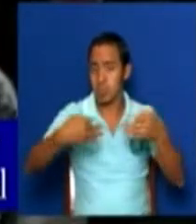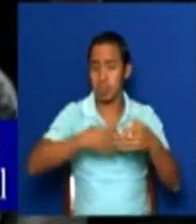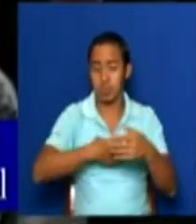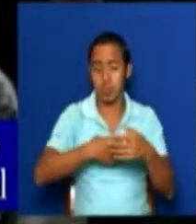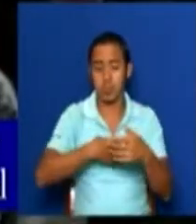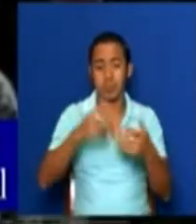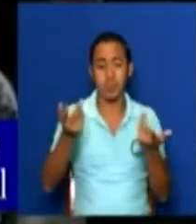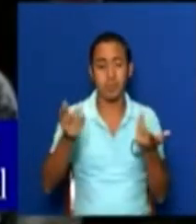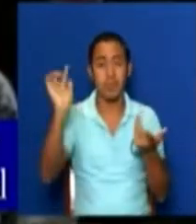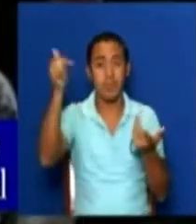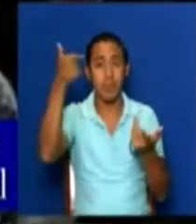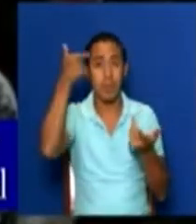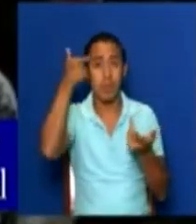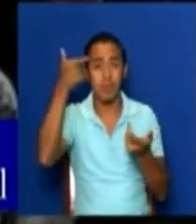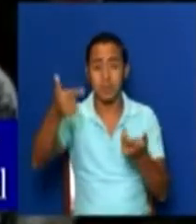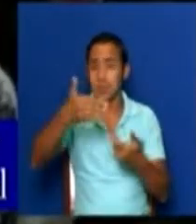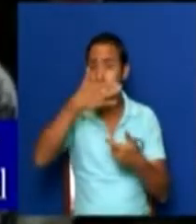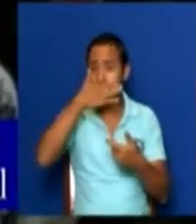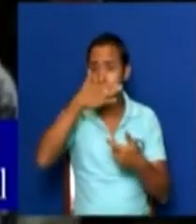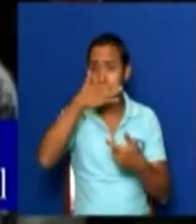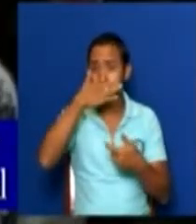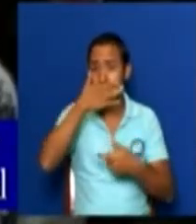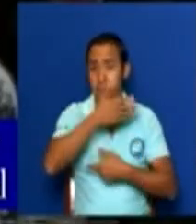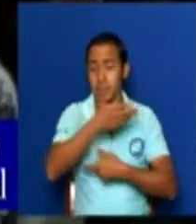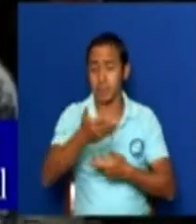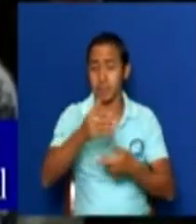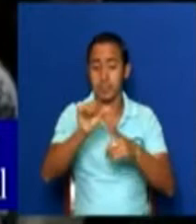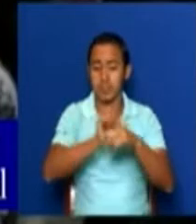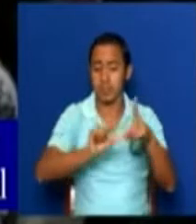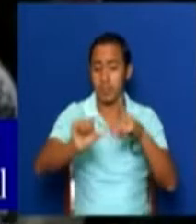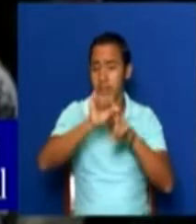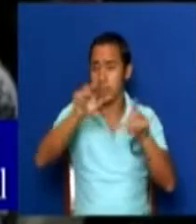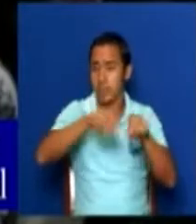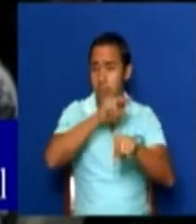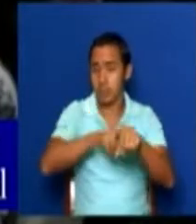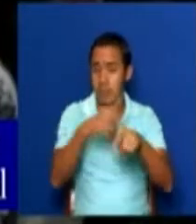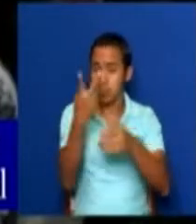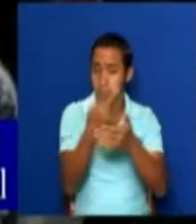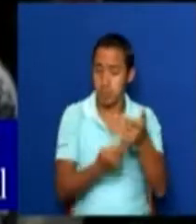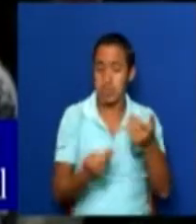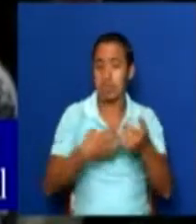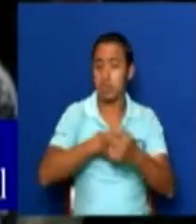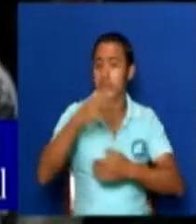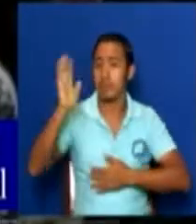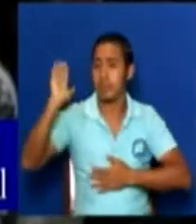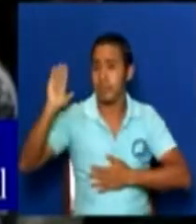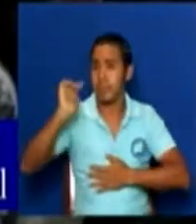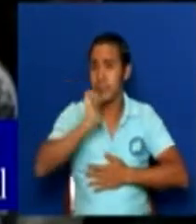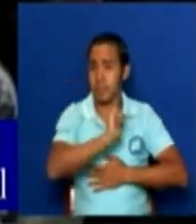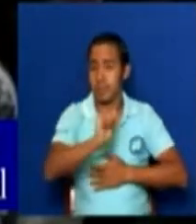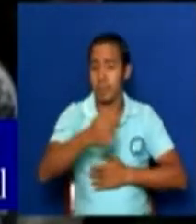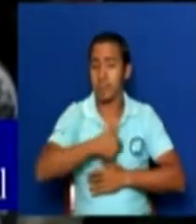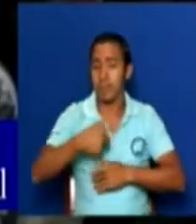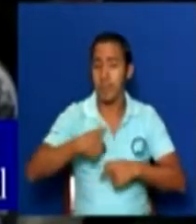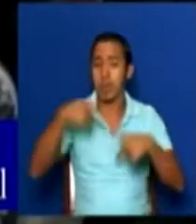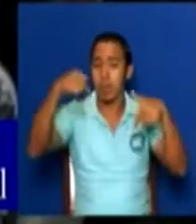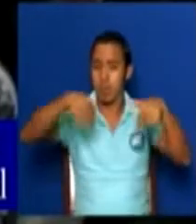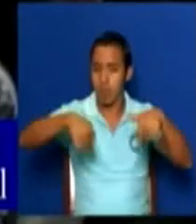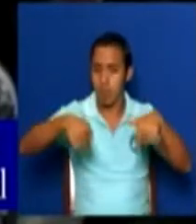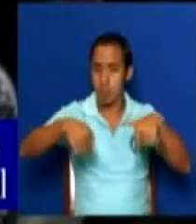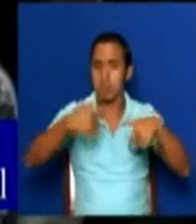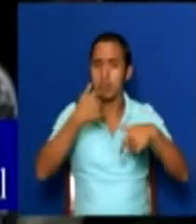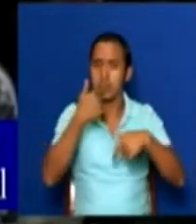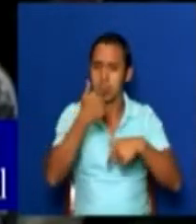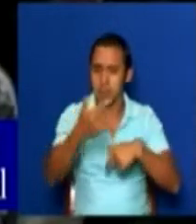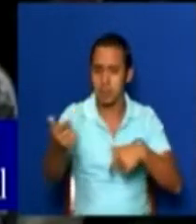desde el Gobierno de Reconciliación y Unidad Nacional y la Asamblea Nacional, estamos comprometidos. Y por eso hoy yo les